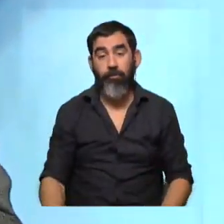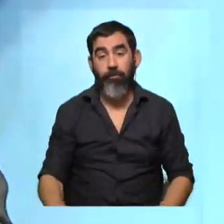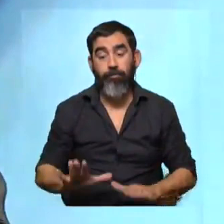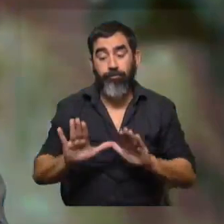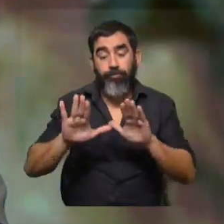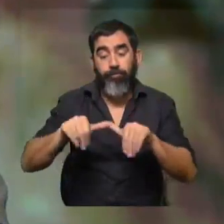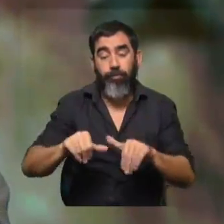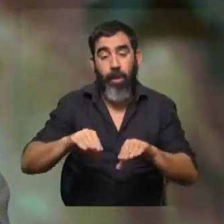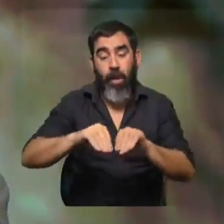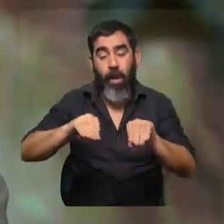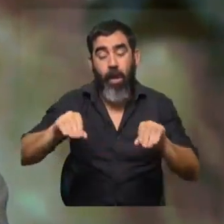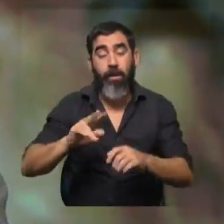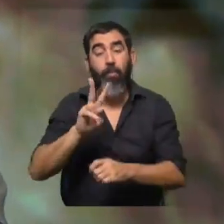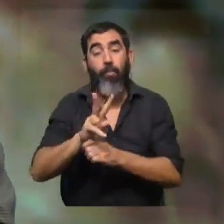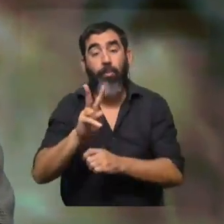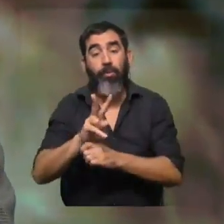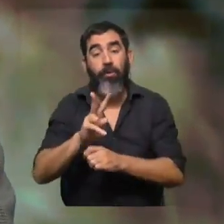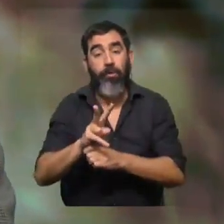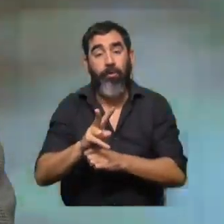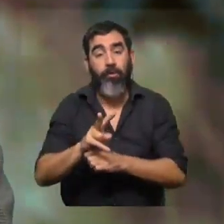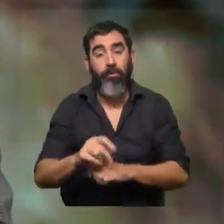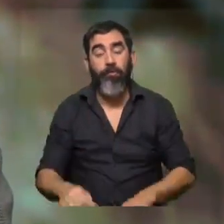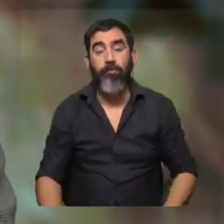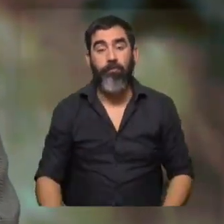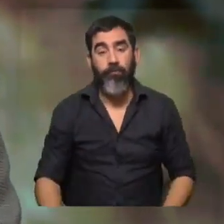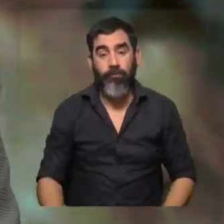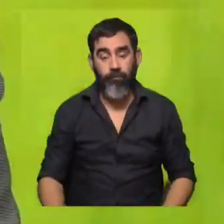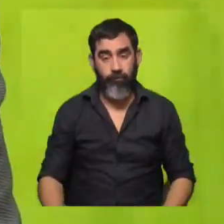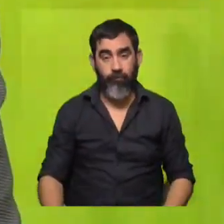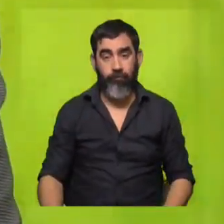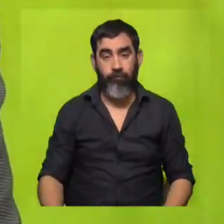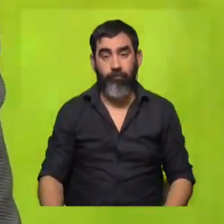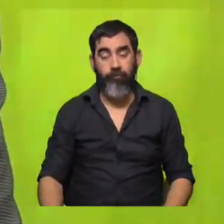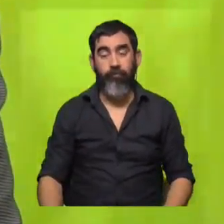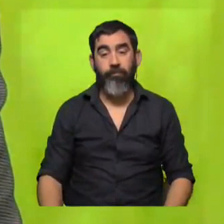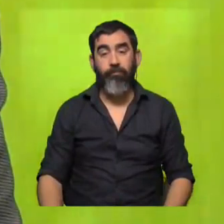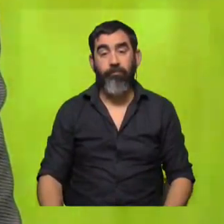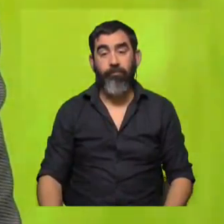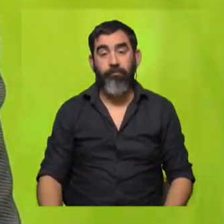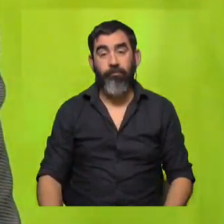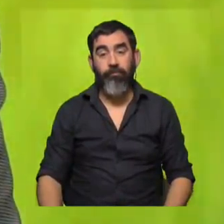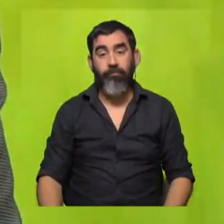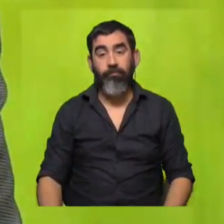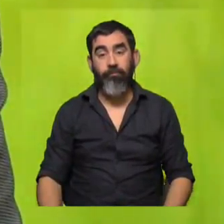apropiaron del área protegida, la tomaron como propia, en el buen sentido, y los